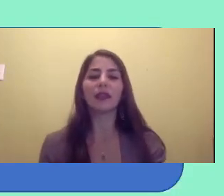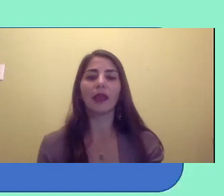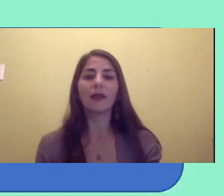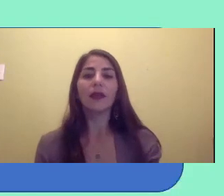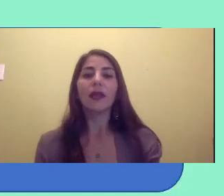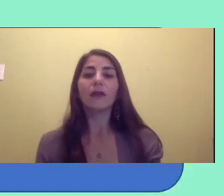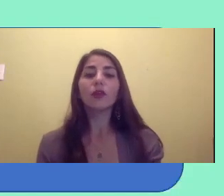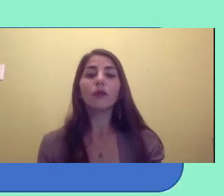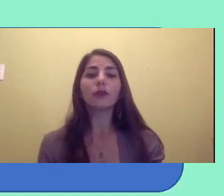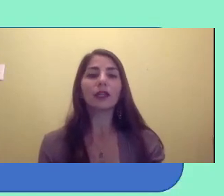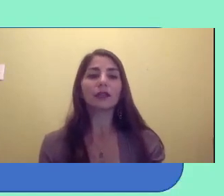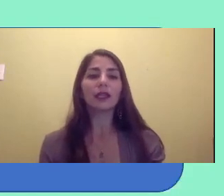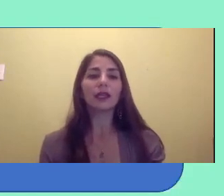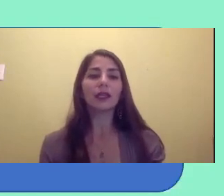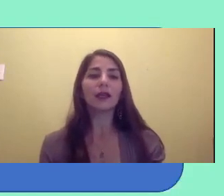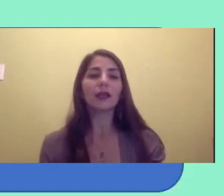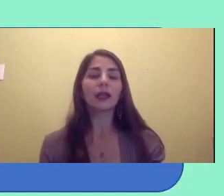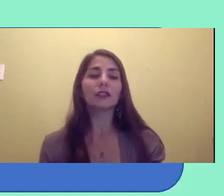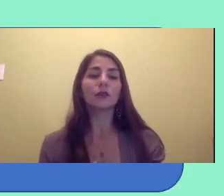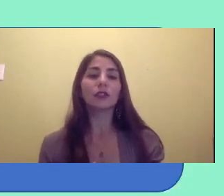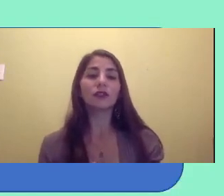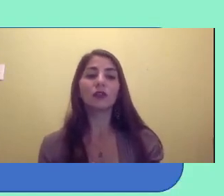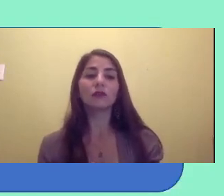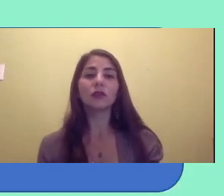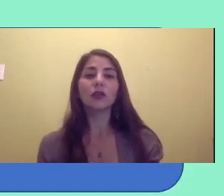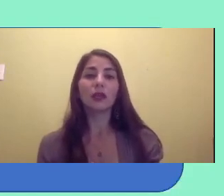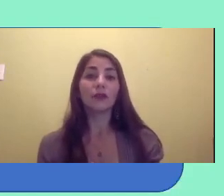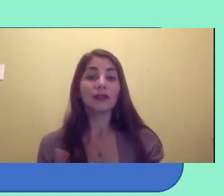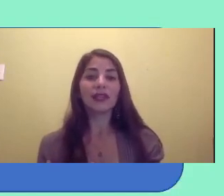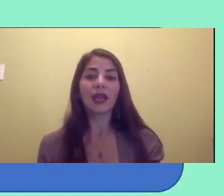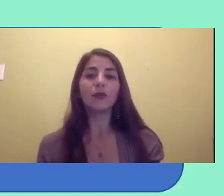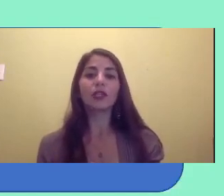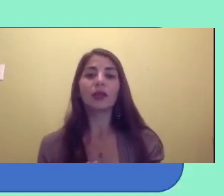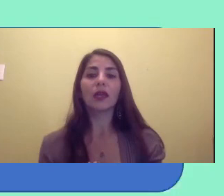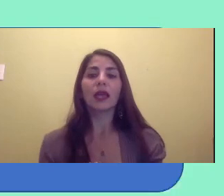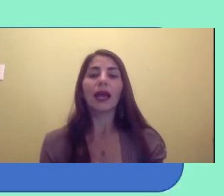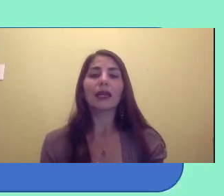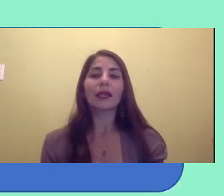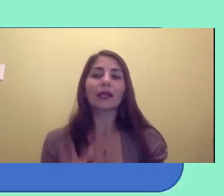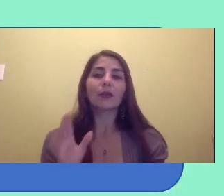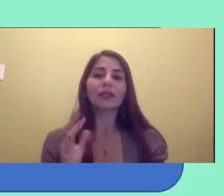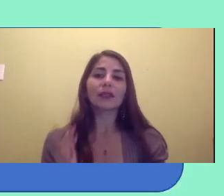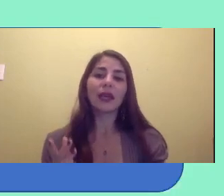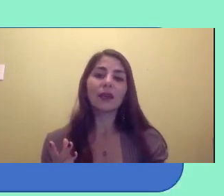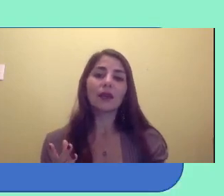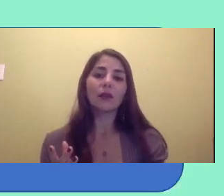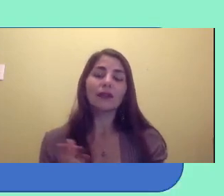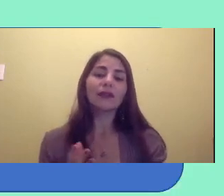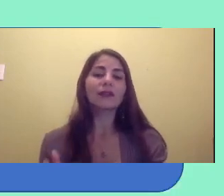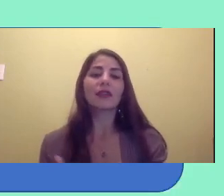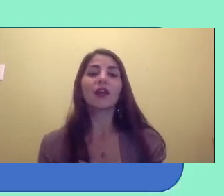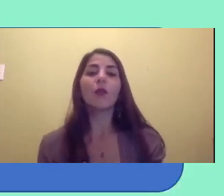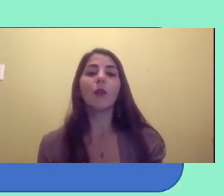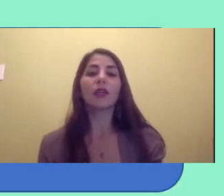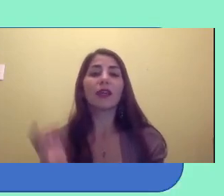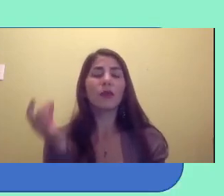adelante esta idea. Es muy importante la expresión facial porque al representar